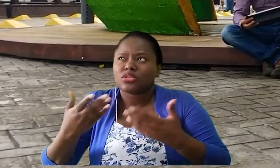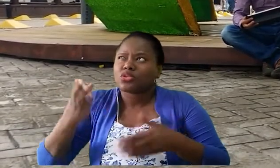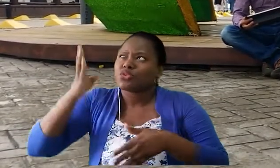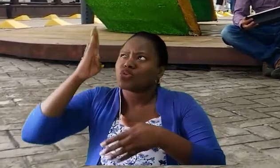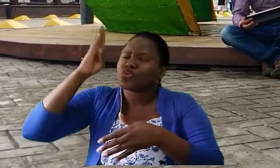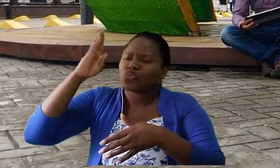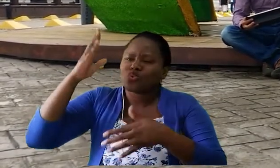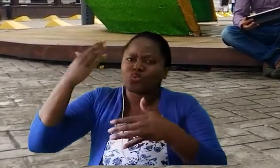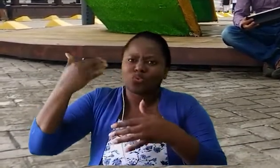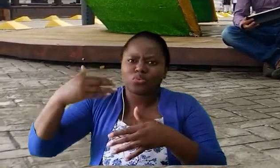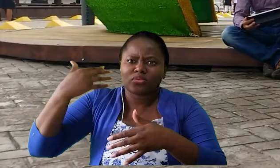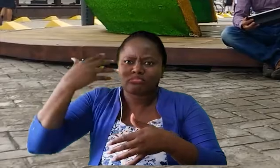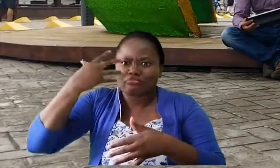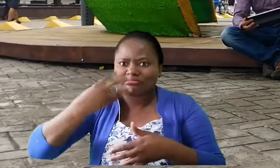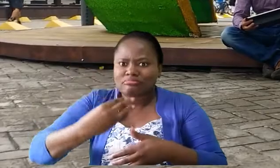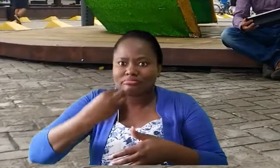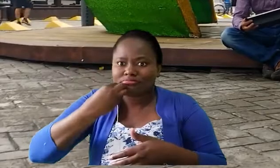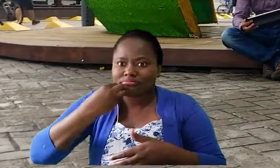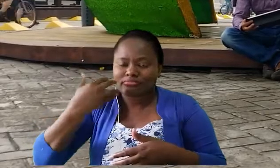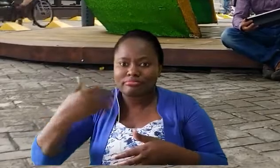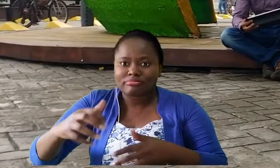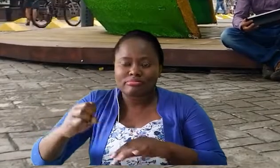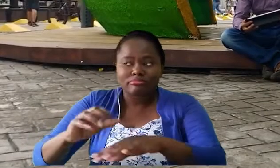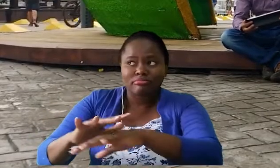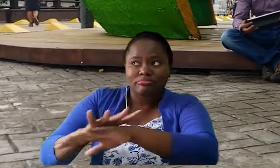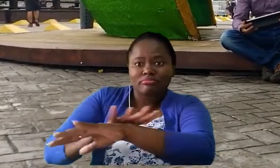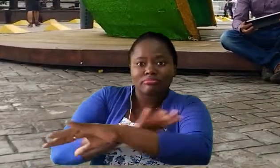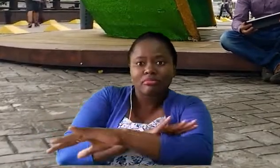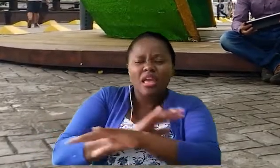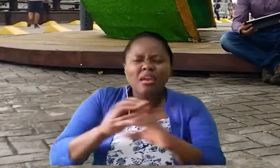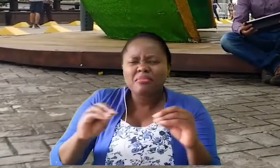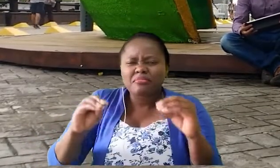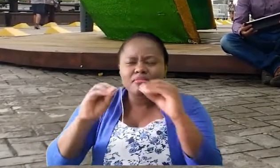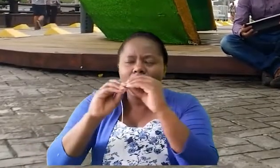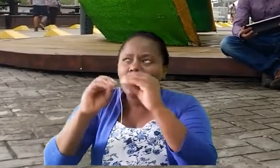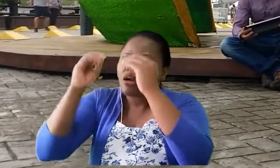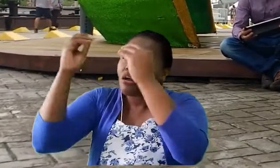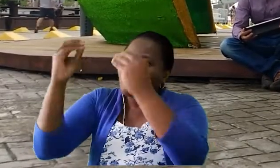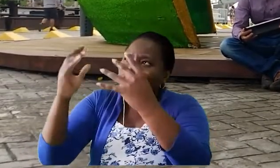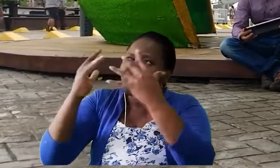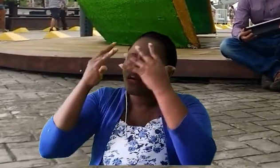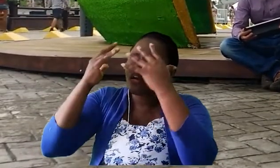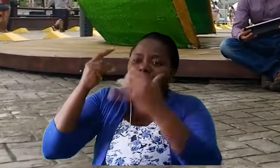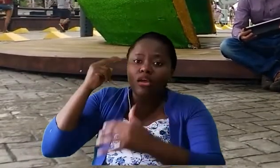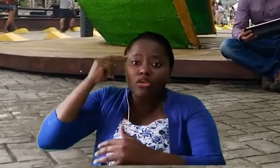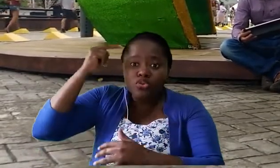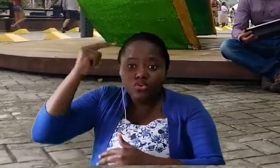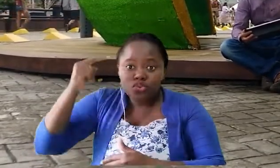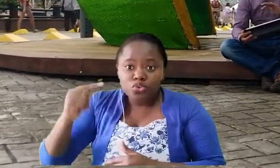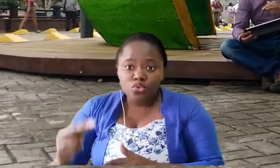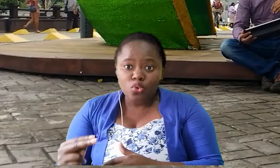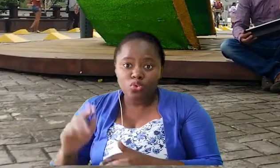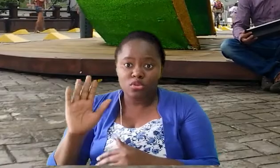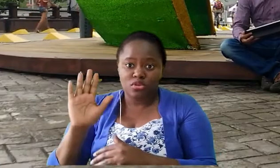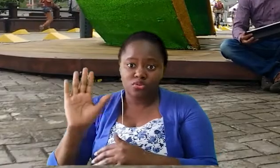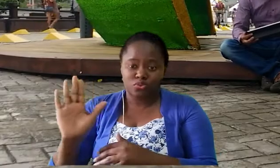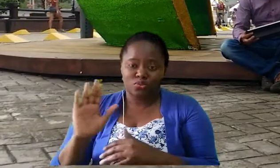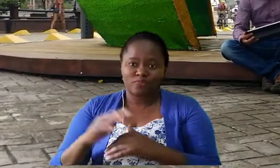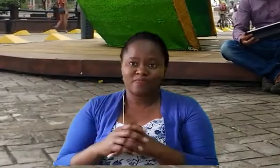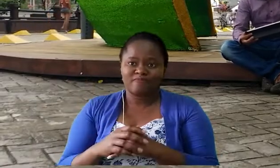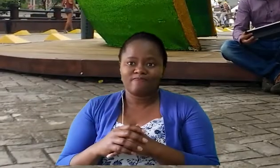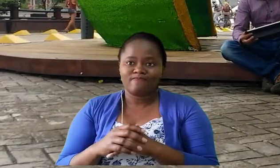la revelación histórica de la divinidad. La teología